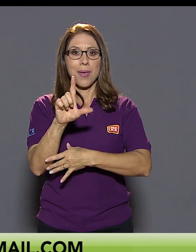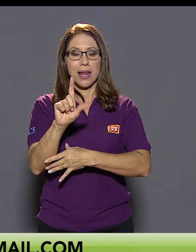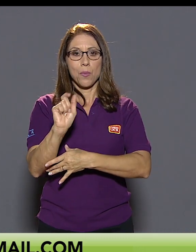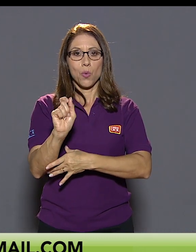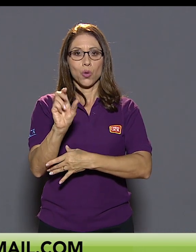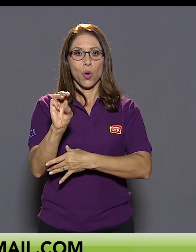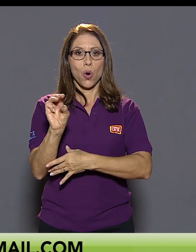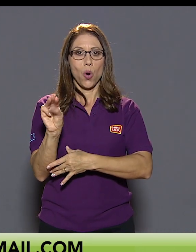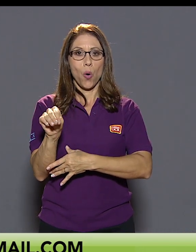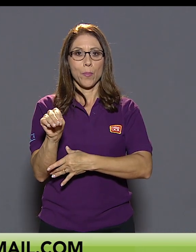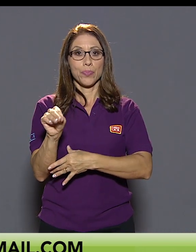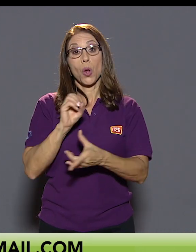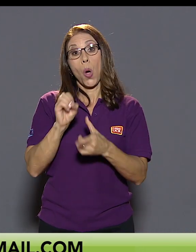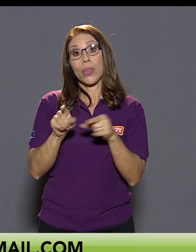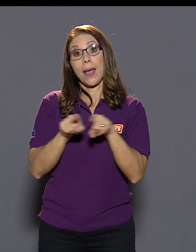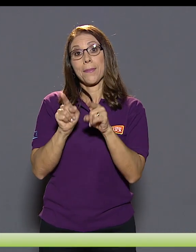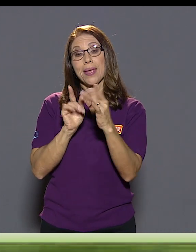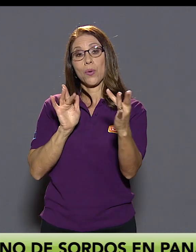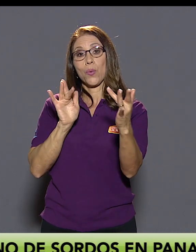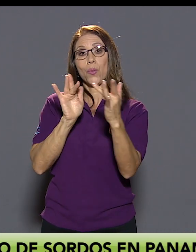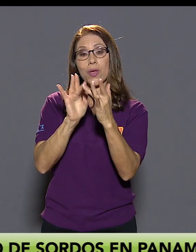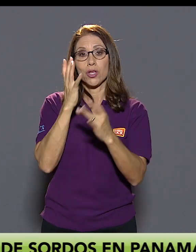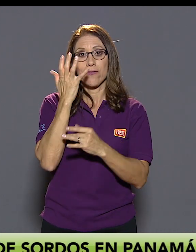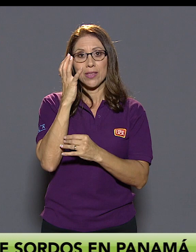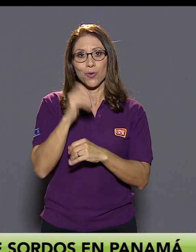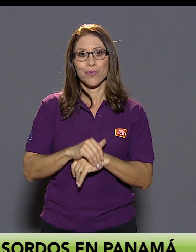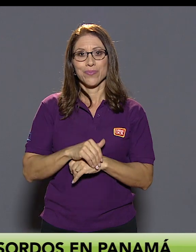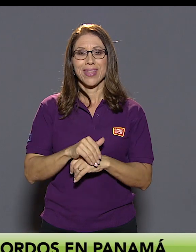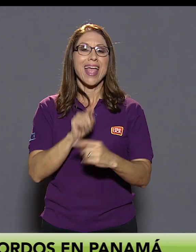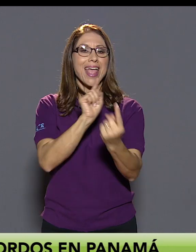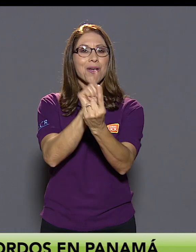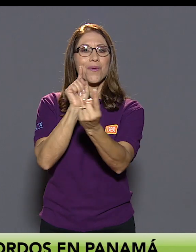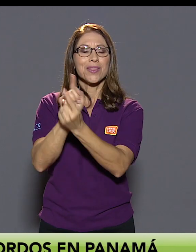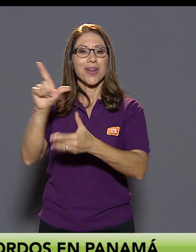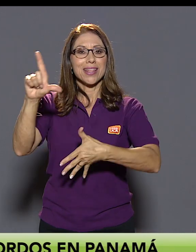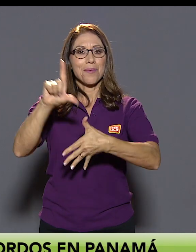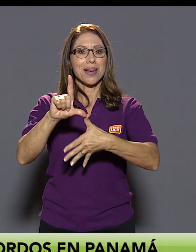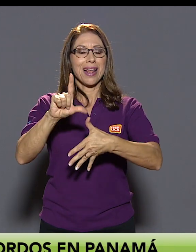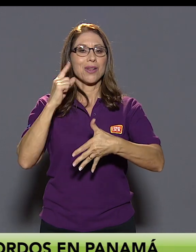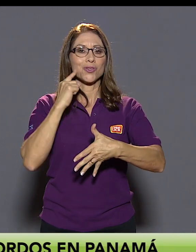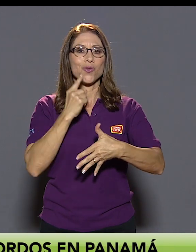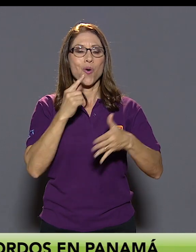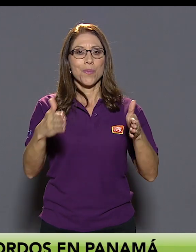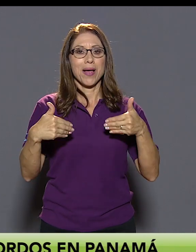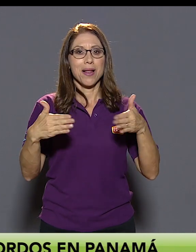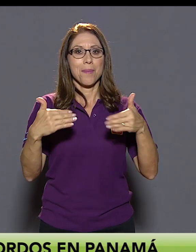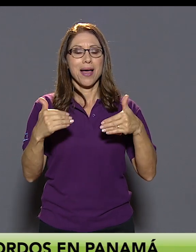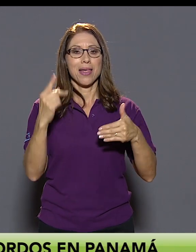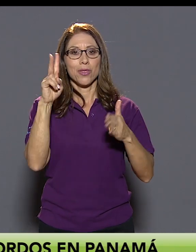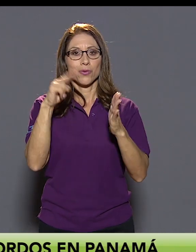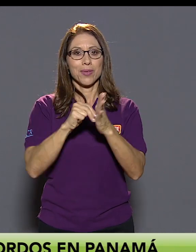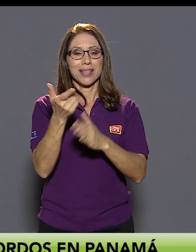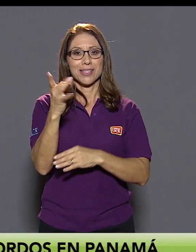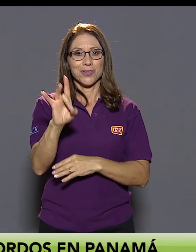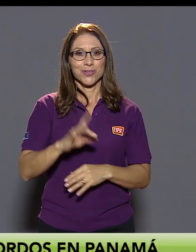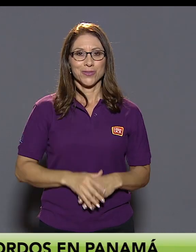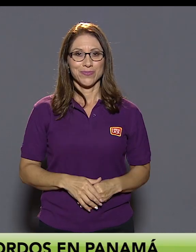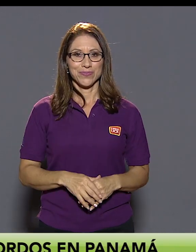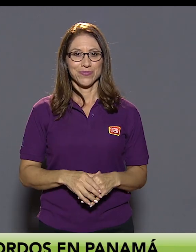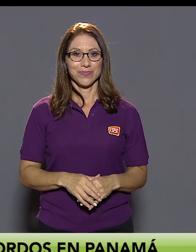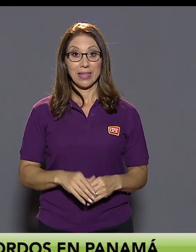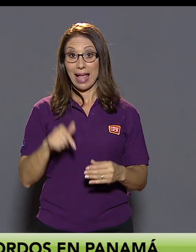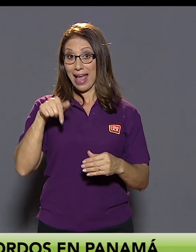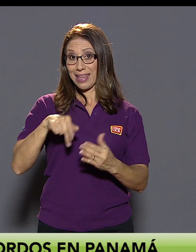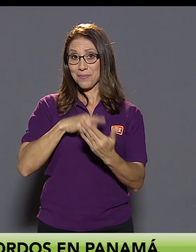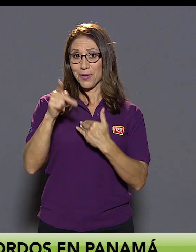latinoamericasordos@gmail.com o buscar su página de Facebook como Encuentro Latinoamericano de Sordos en Panamá 2018. Y en